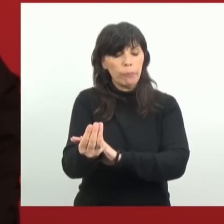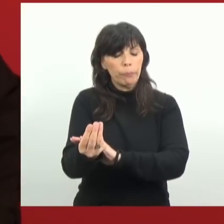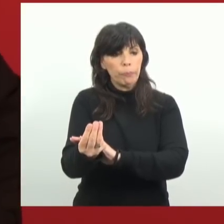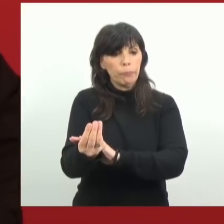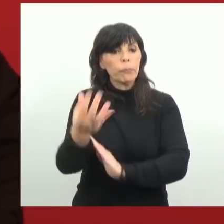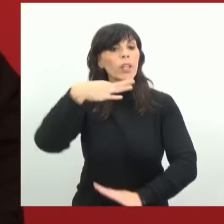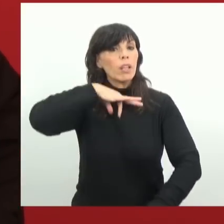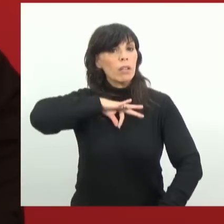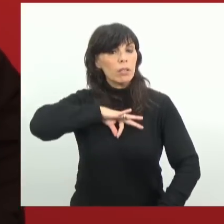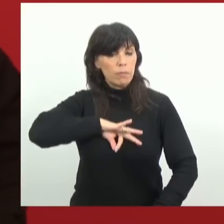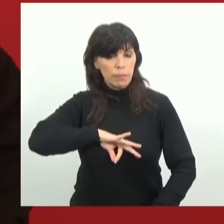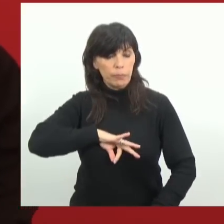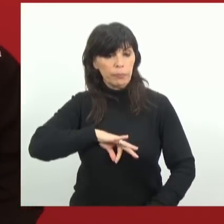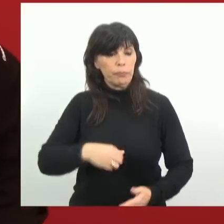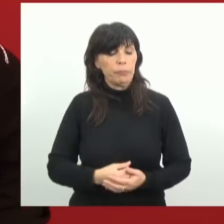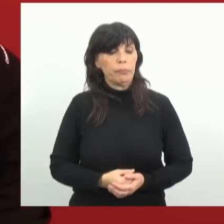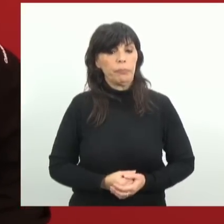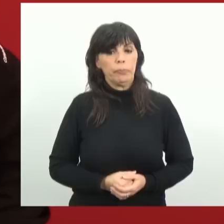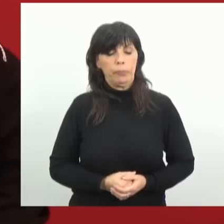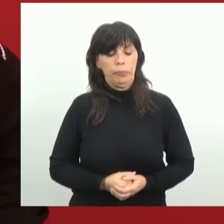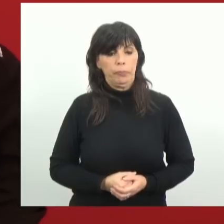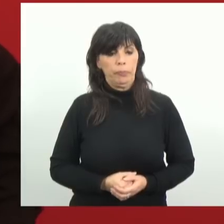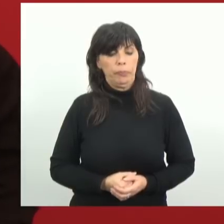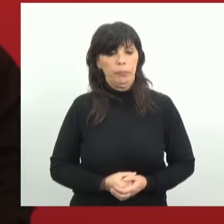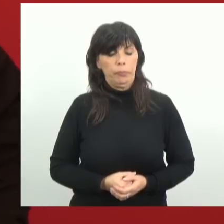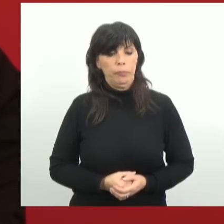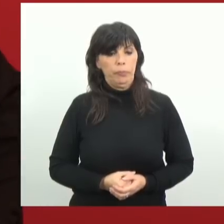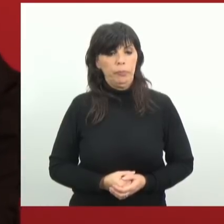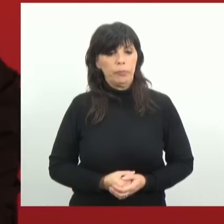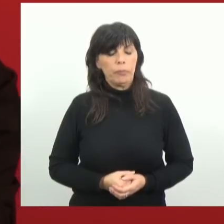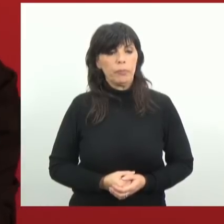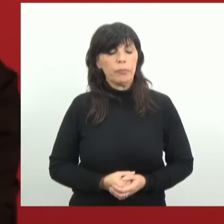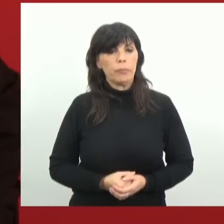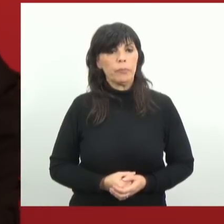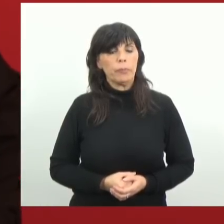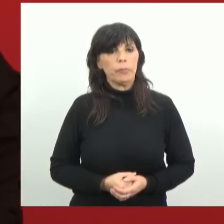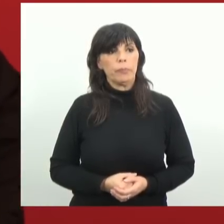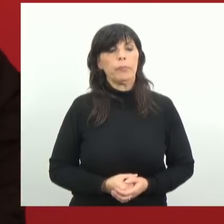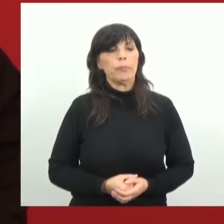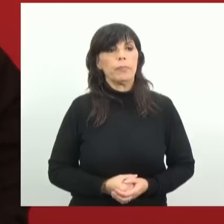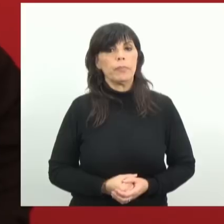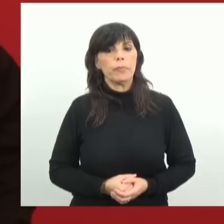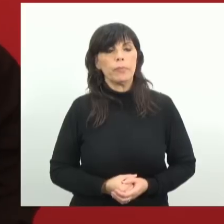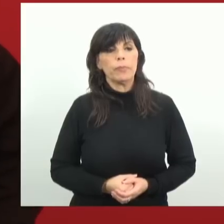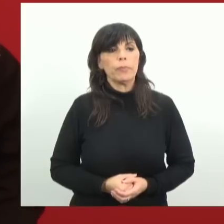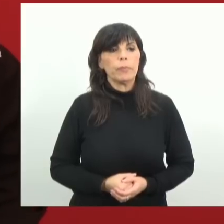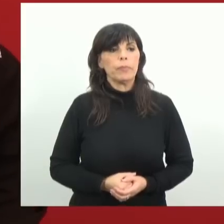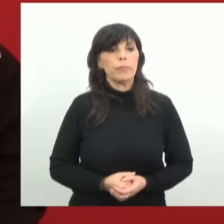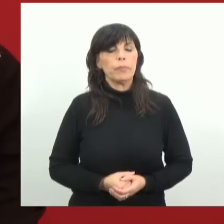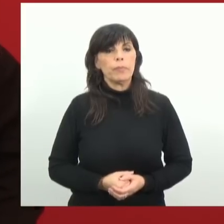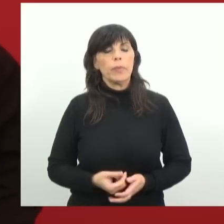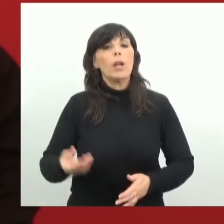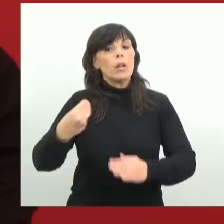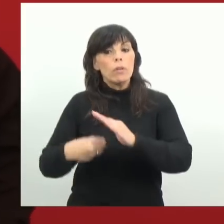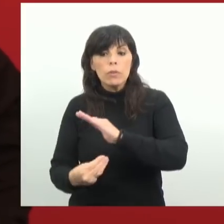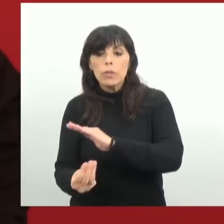incorruptible. Esa palabra, semiente, normalmente la palabra para semilla,